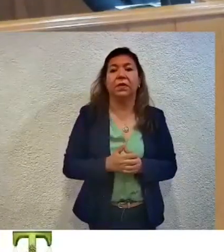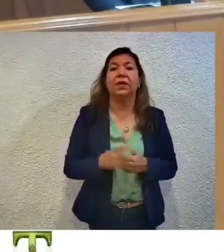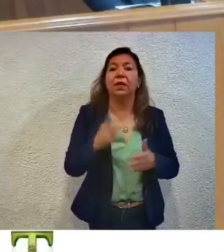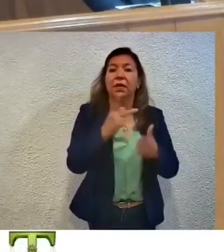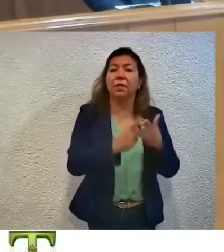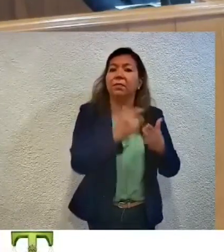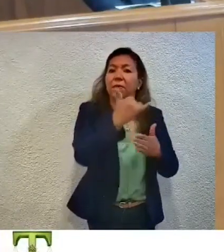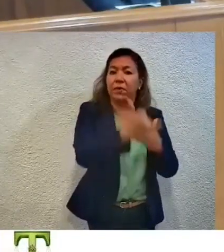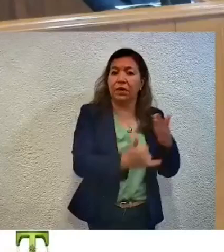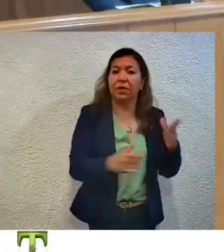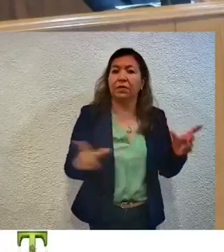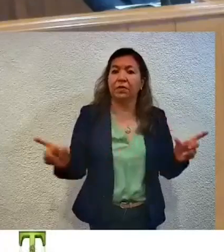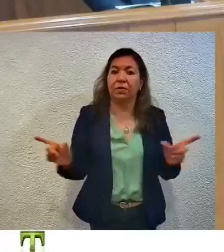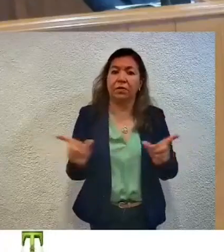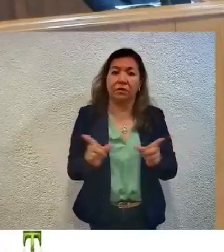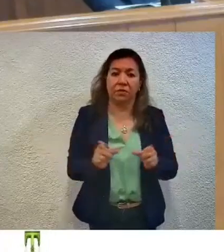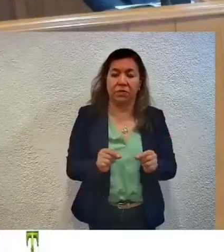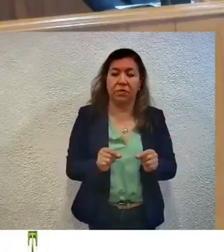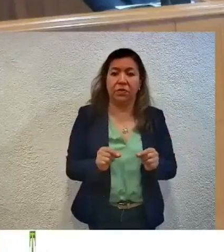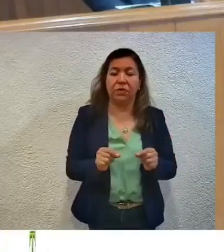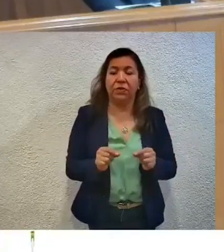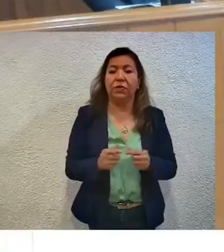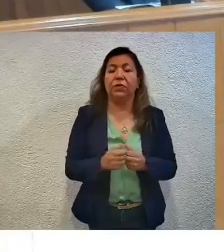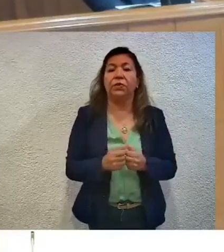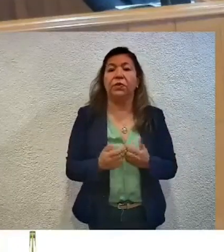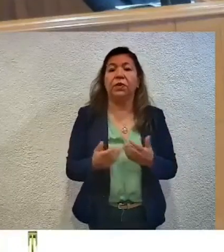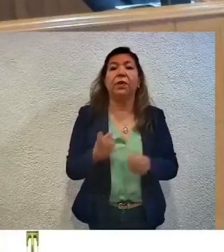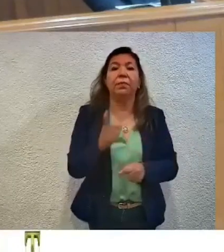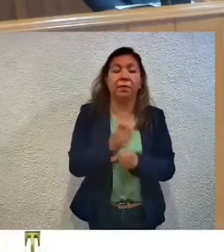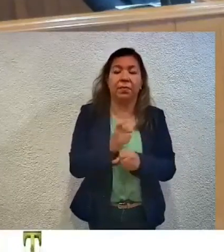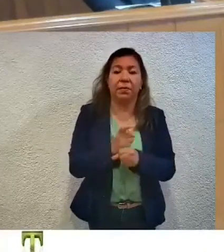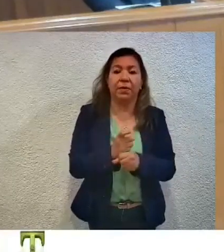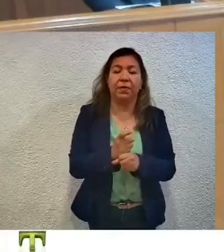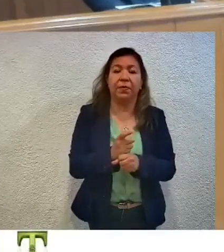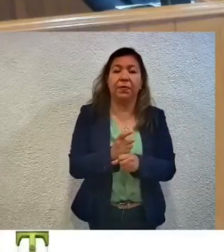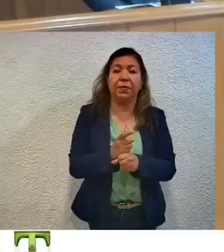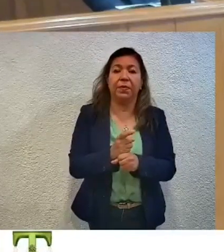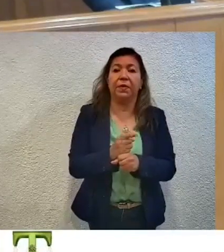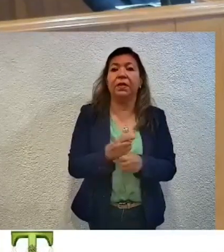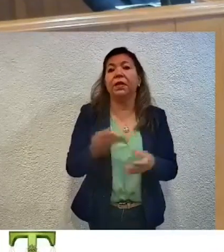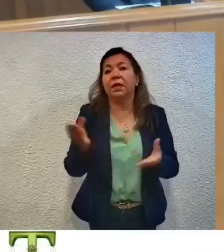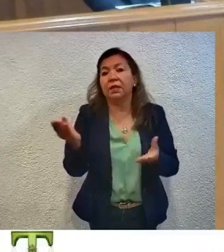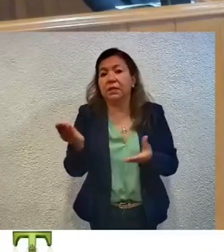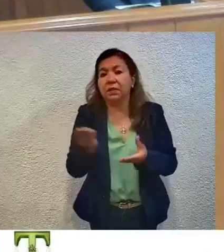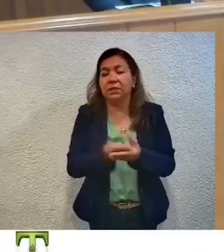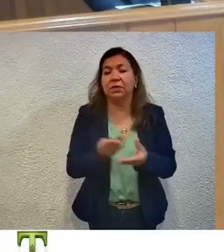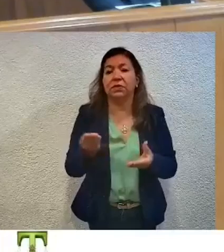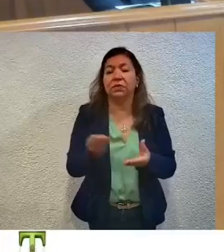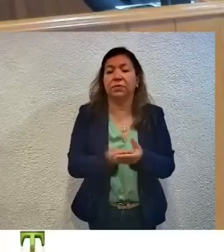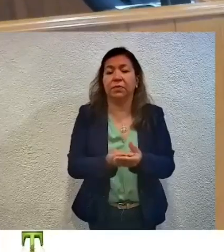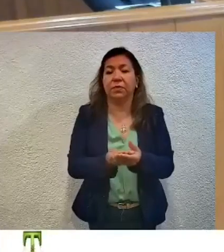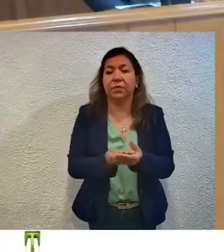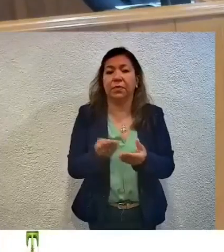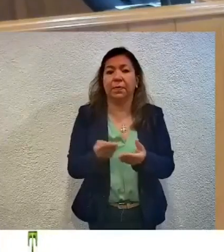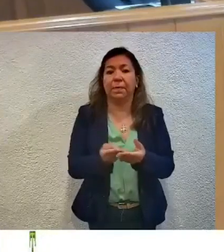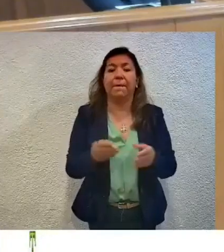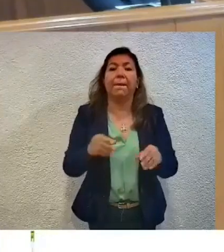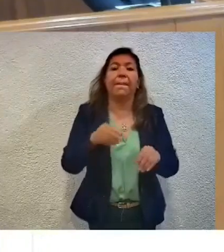Guerrero. Así, el proyecto concluye con los siguientes puntos resolutivos. Primero, se acumulan los